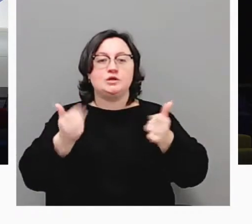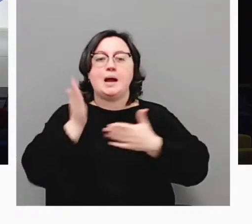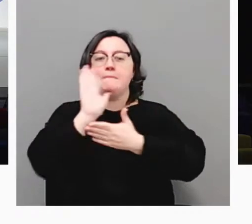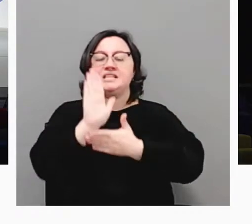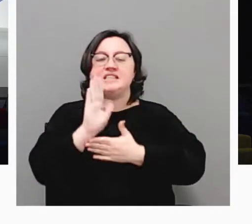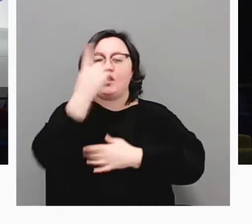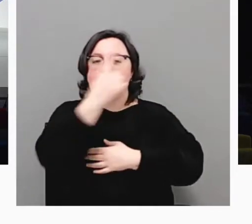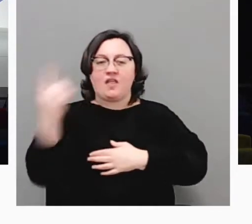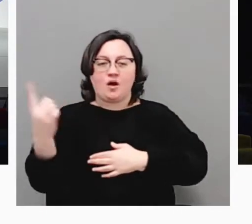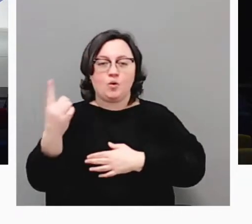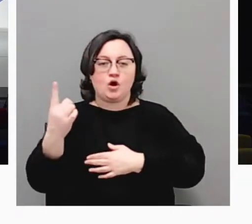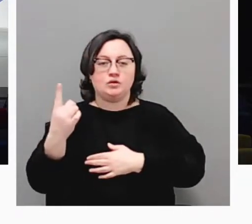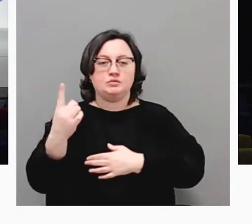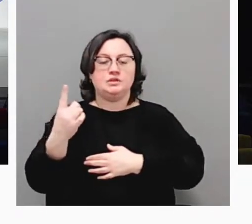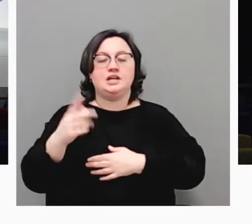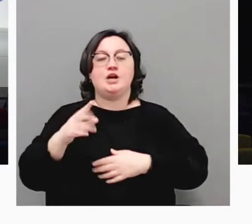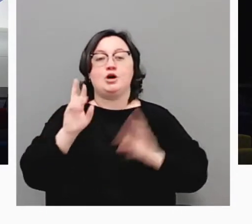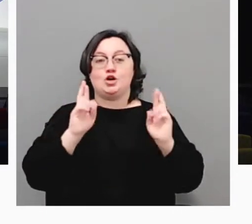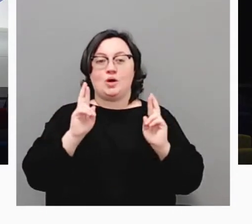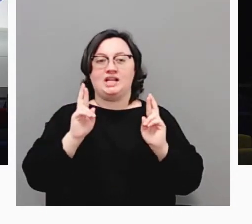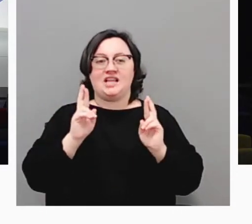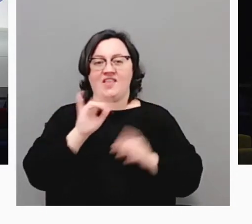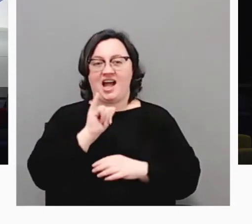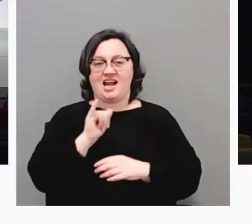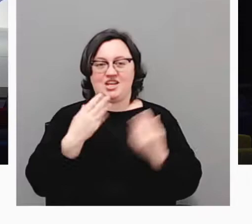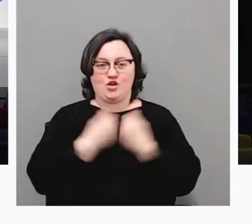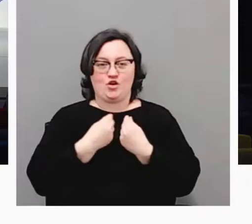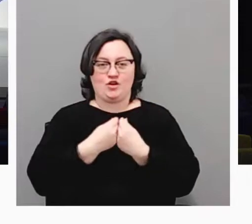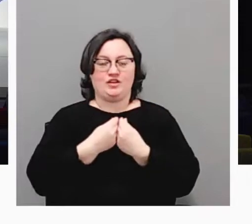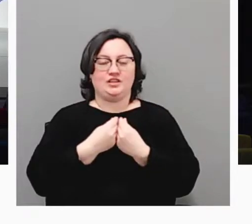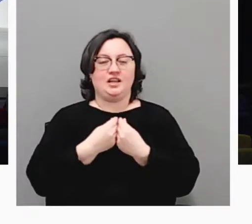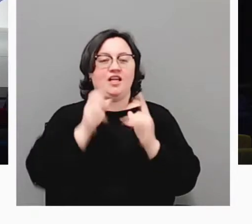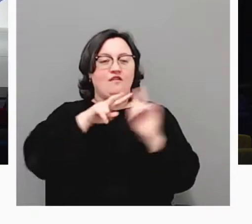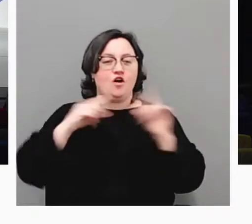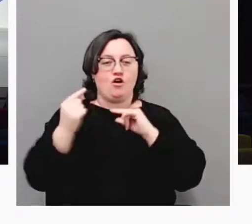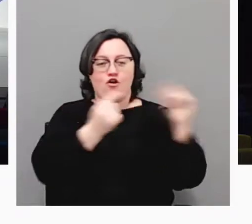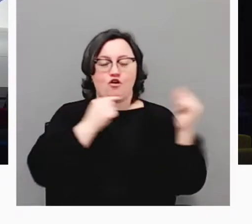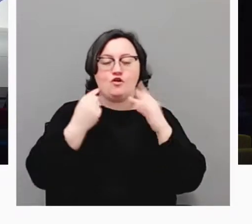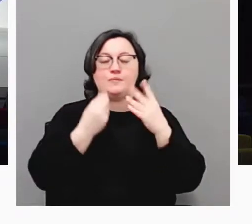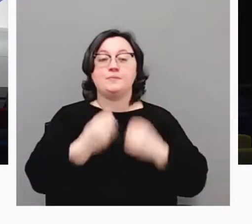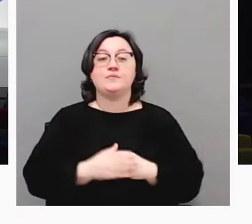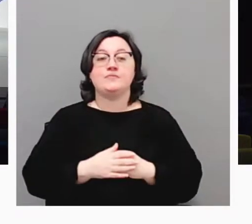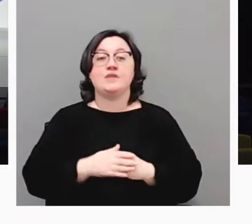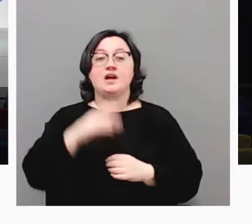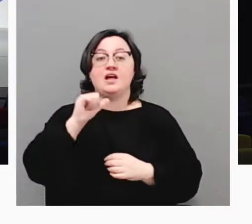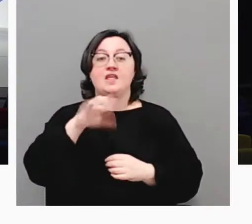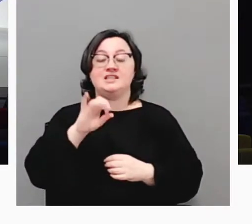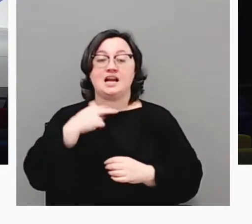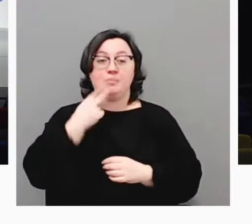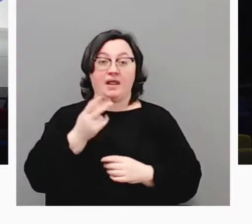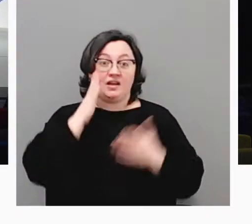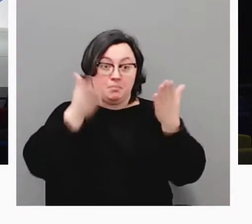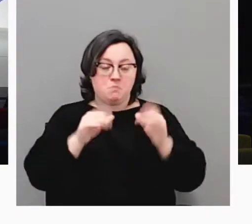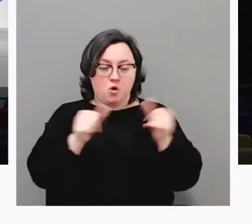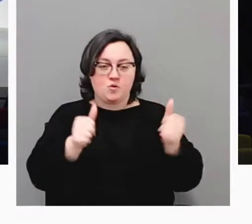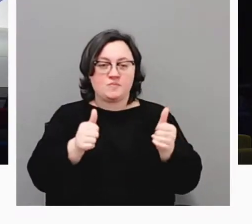cada uno de vosotros, ya que tenemos la suerte de teneros en este foro. César, ¿le parece que empecemos por usted? Creo que tiene